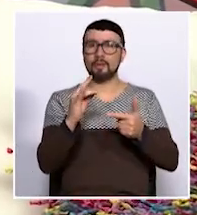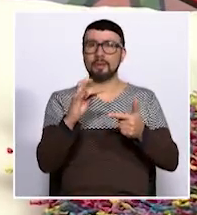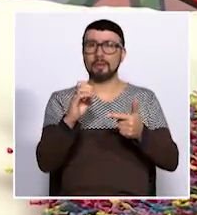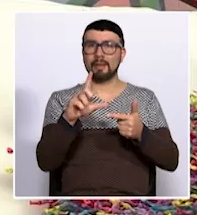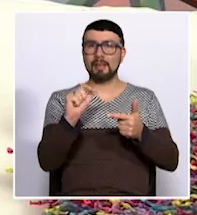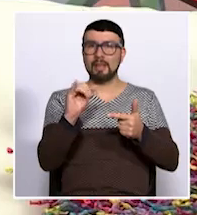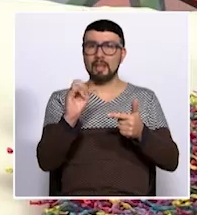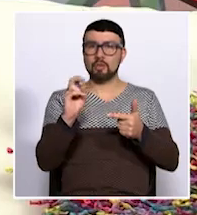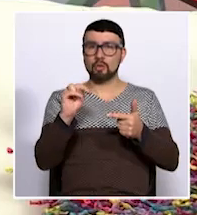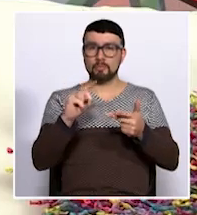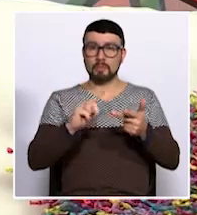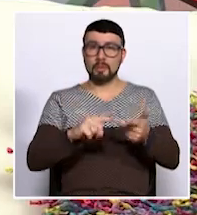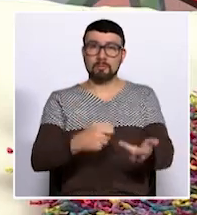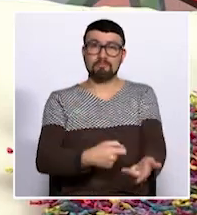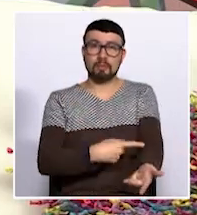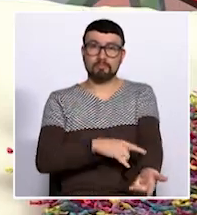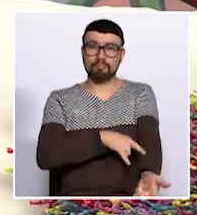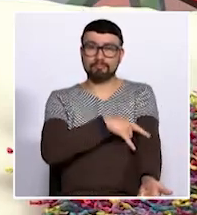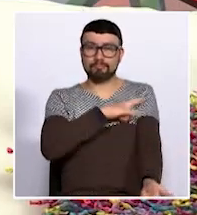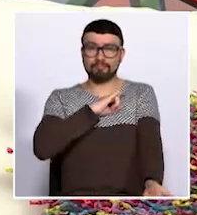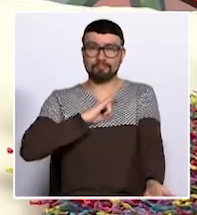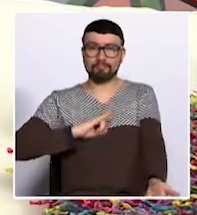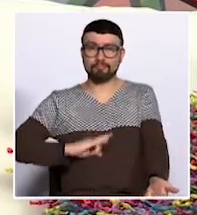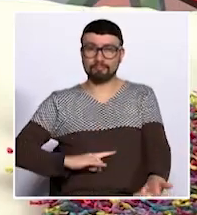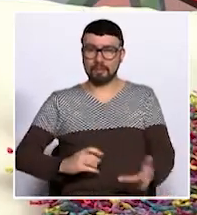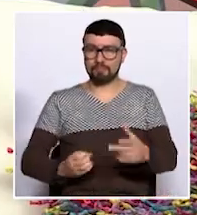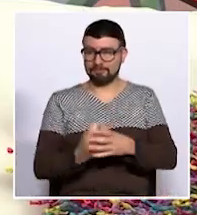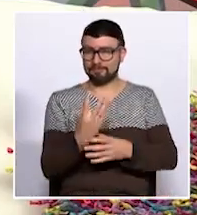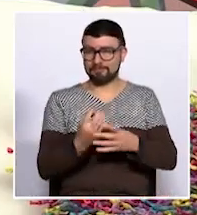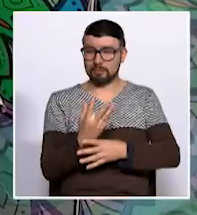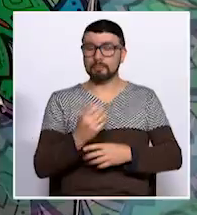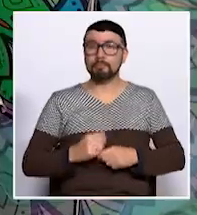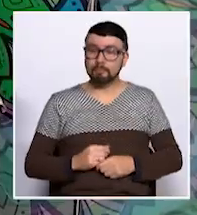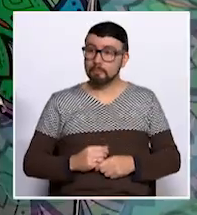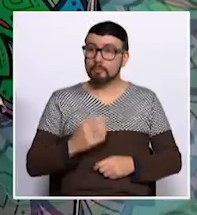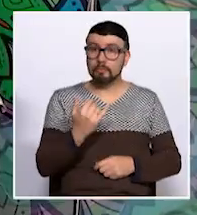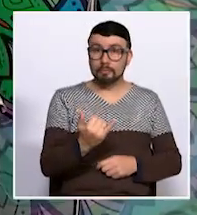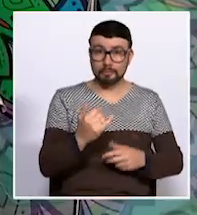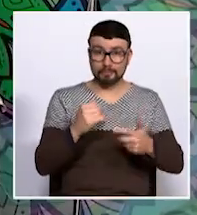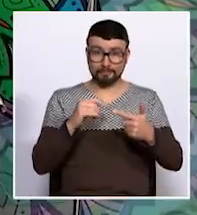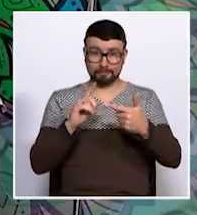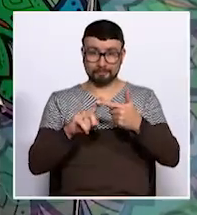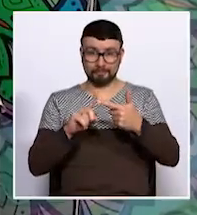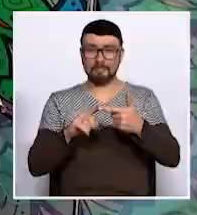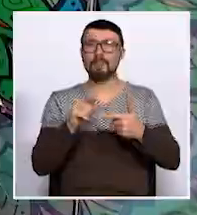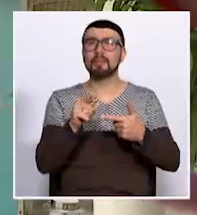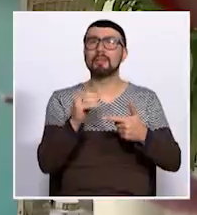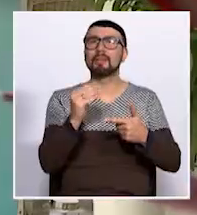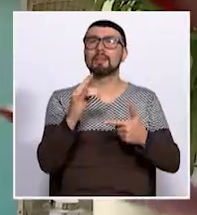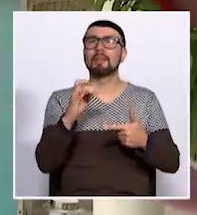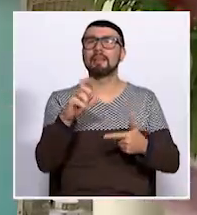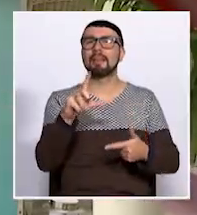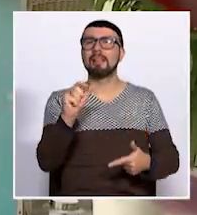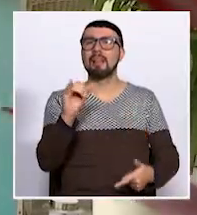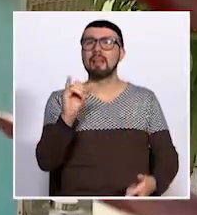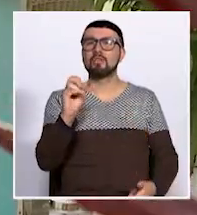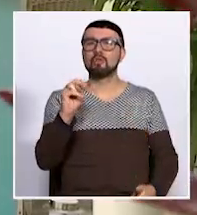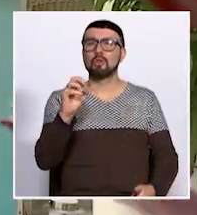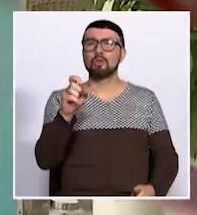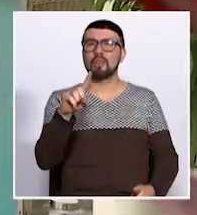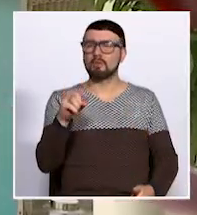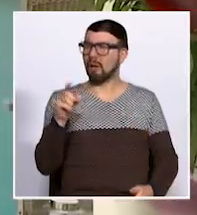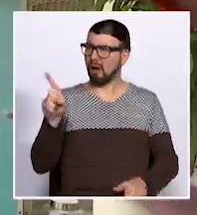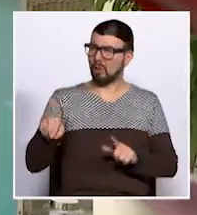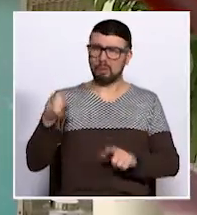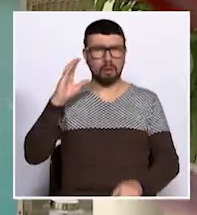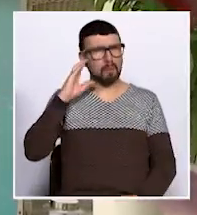sueros homeopáticos. Vamos a empezar hablando de las quelaciones. Las quelaciones son las más conocidas, o lo que popularmente la gente más ha escuchado hablar.